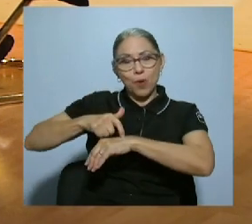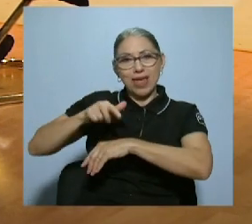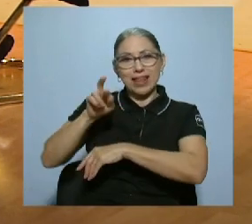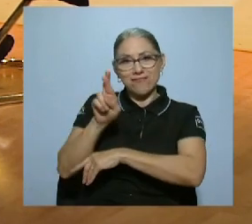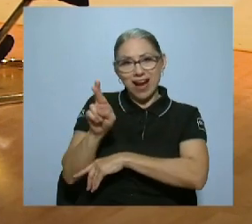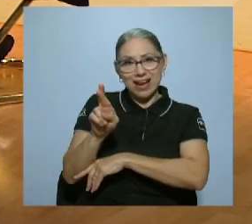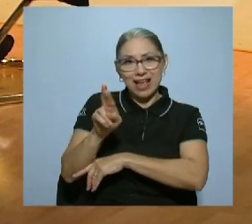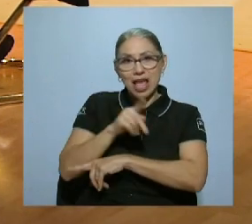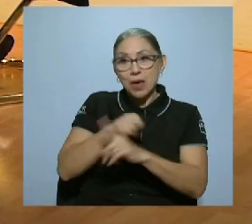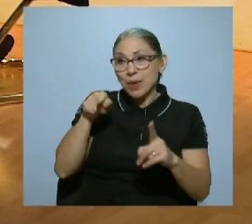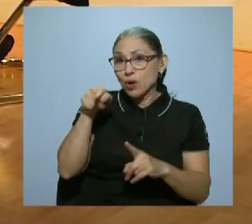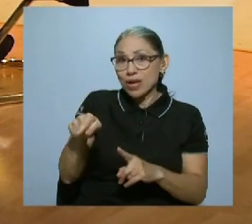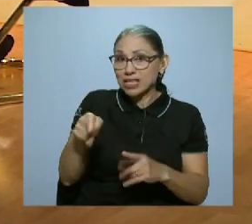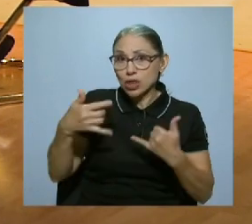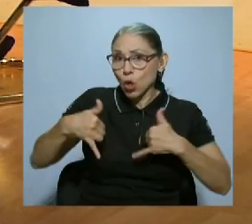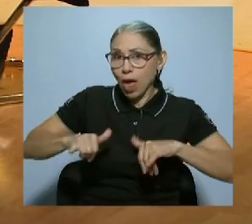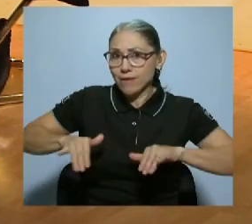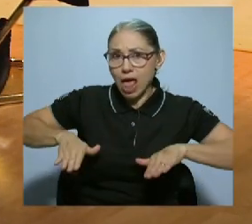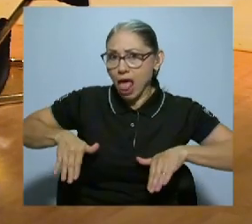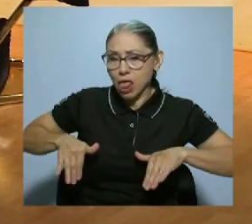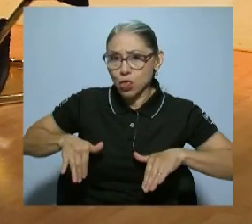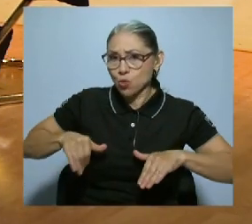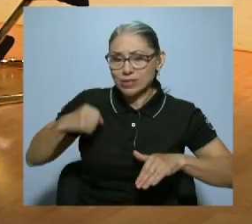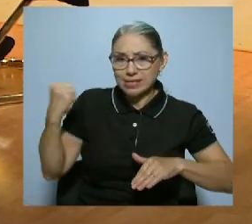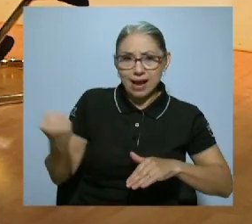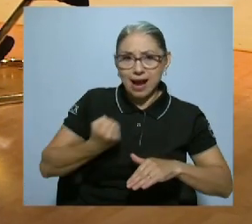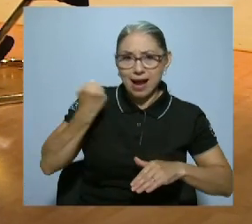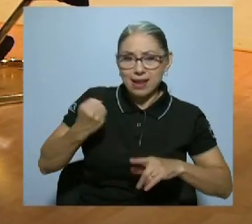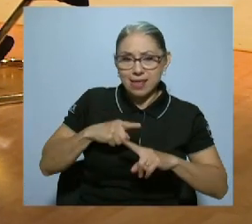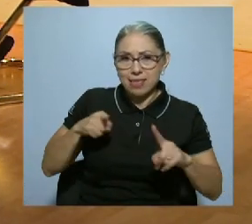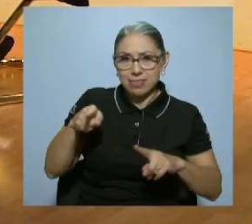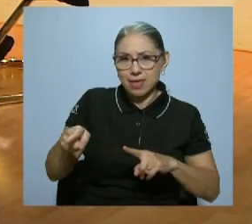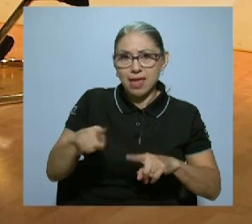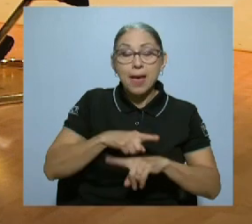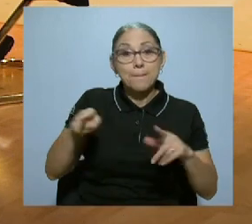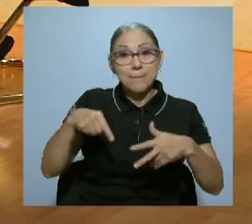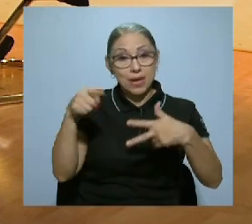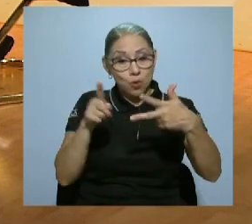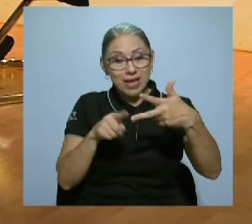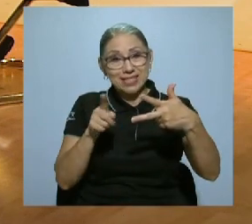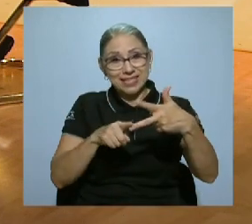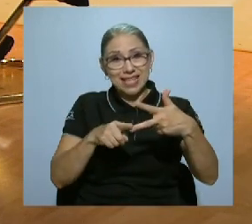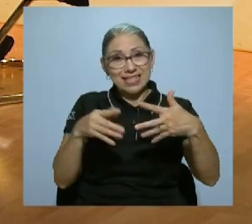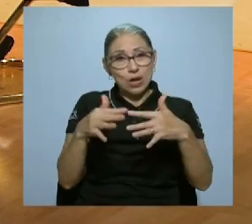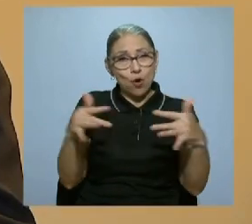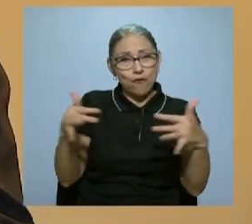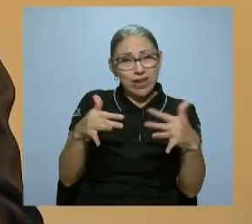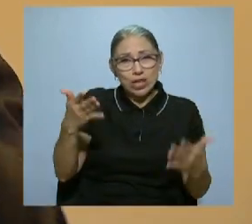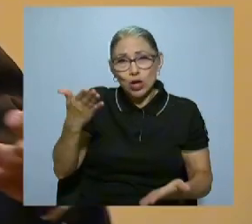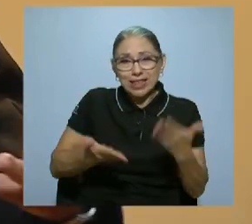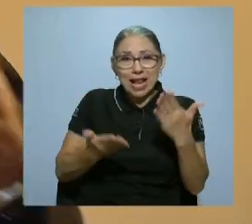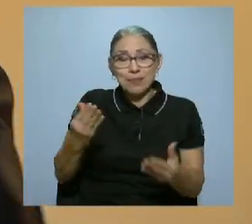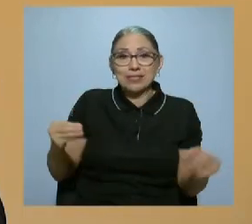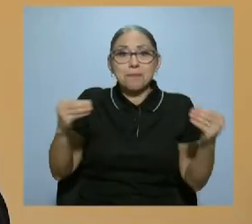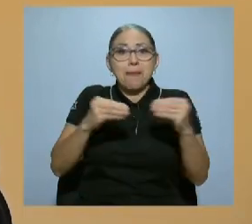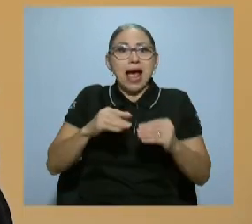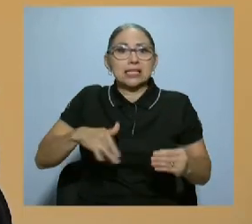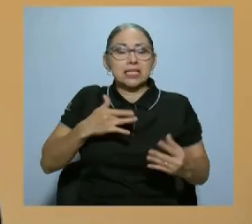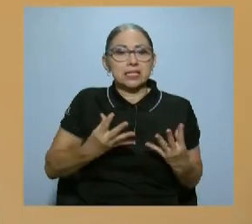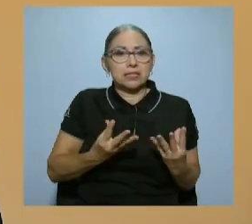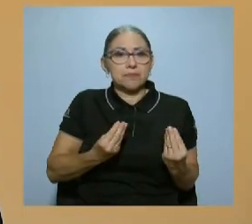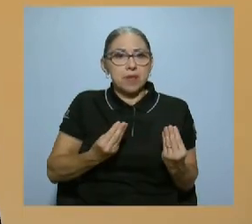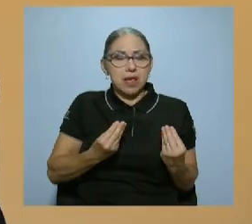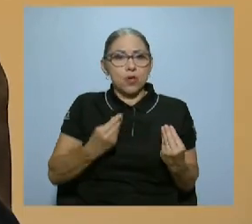está caliente. Ese conflicto no está caliente. Pero es el conflicto que potencialmente le tiene más miedo por la cantidad